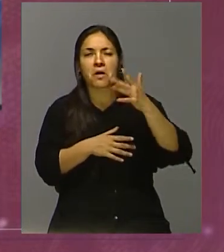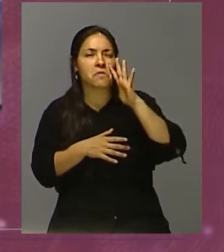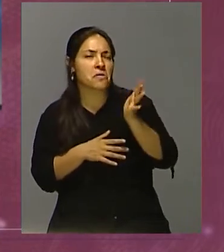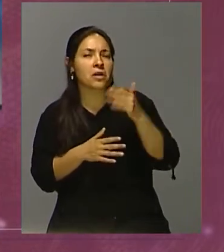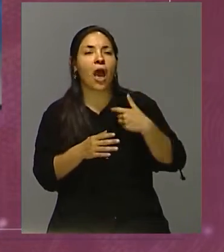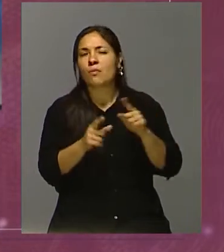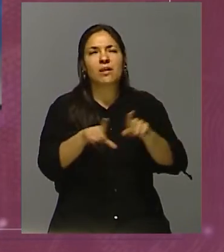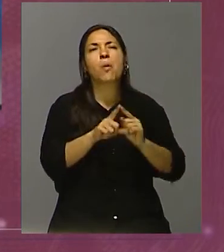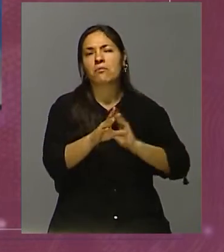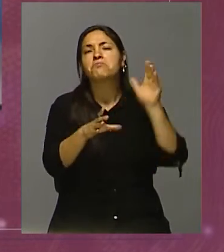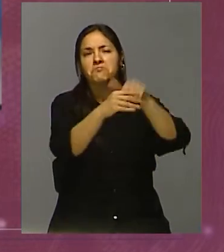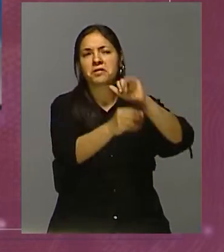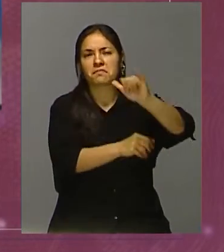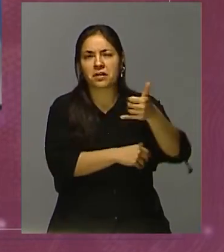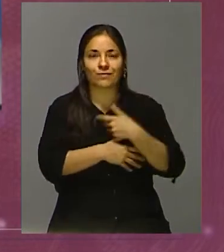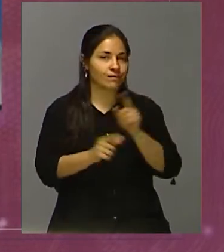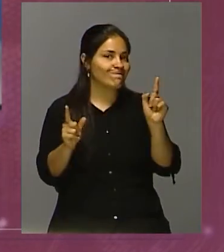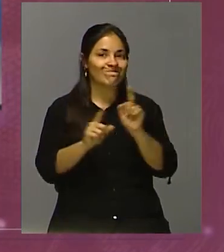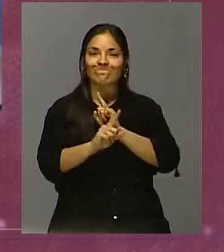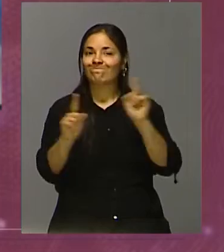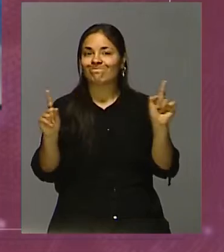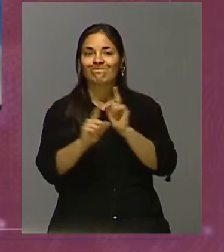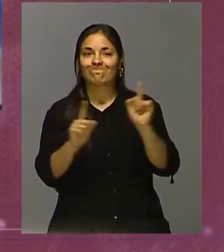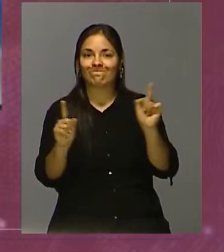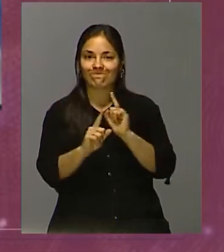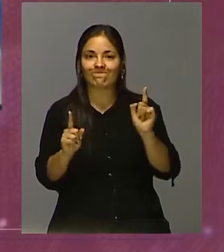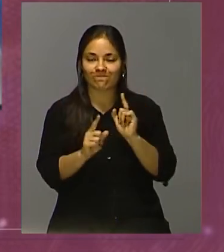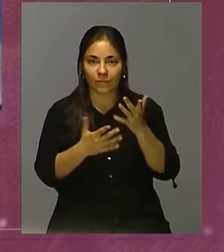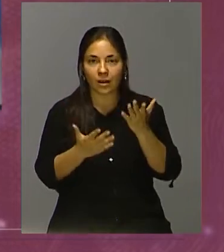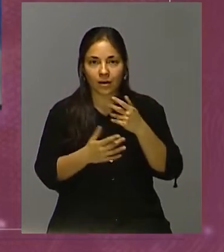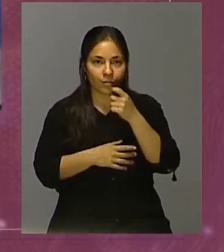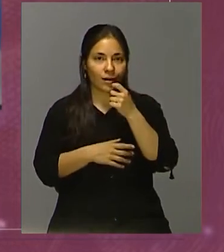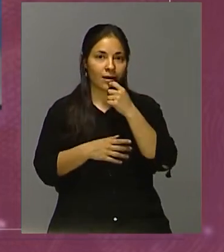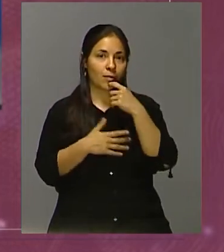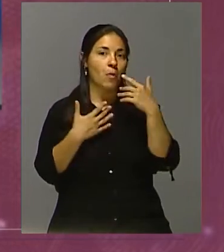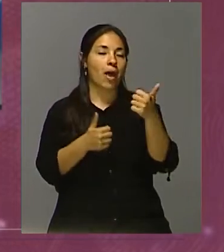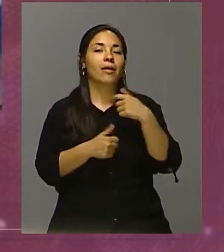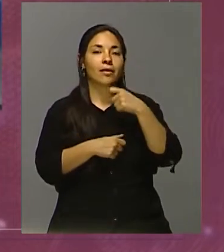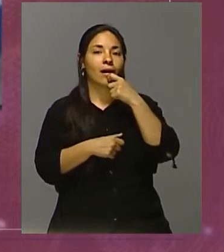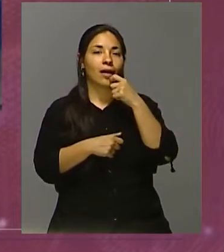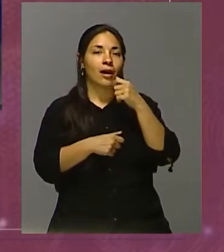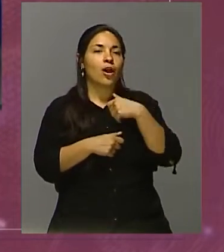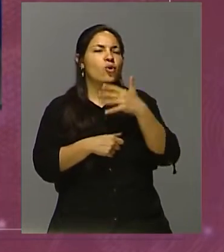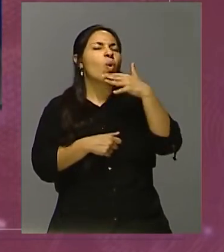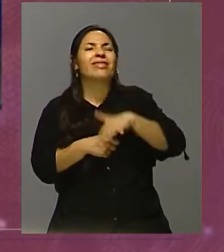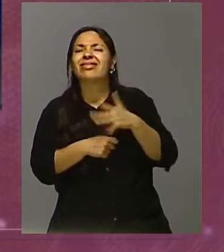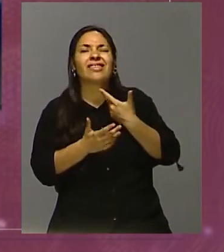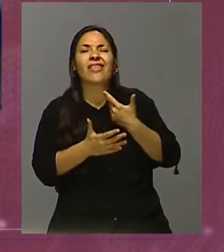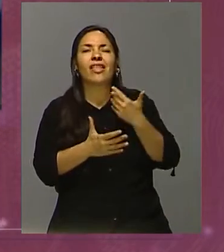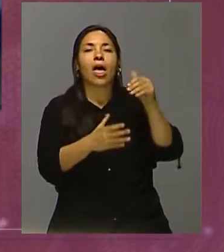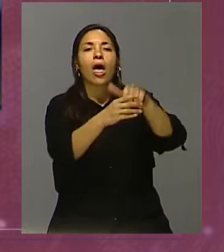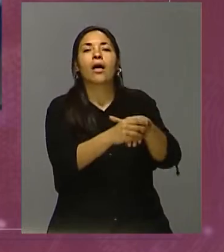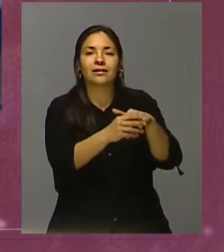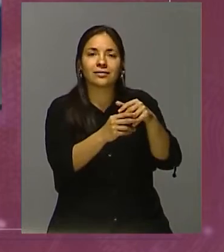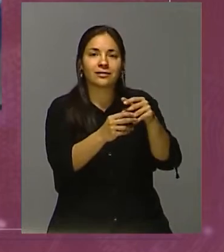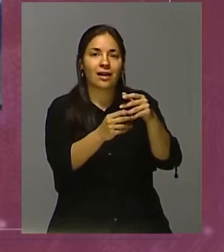comprendes. No hay operaciones que generen rendimientos maravillosos y no estén exentas de riesgo.